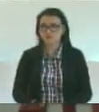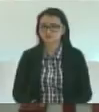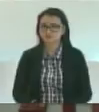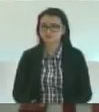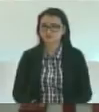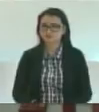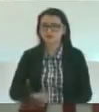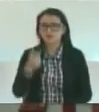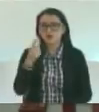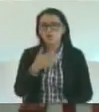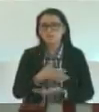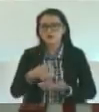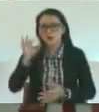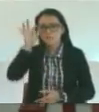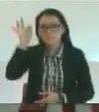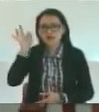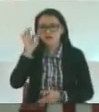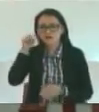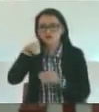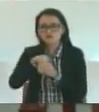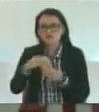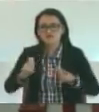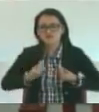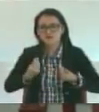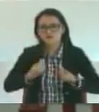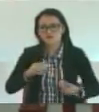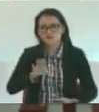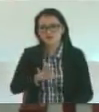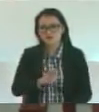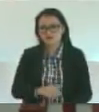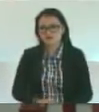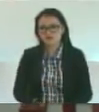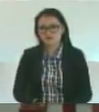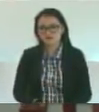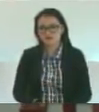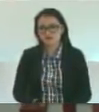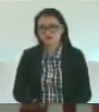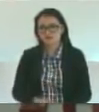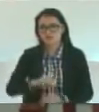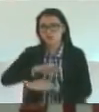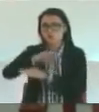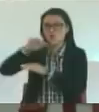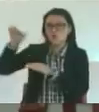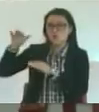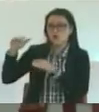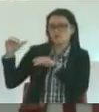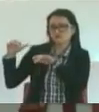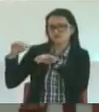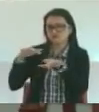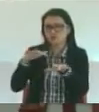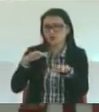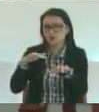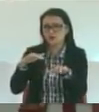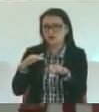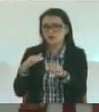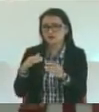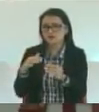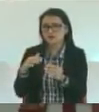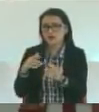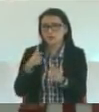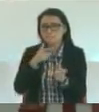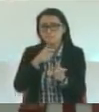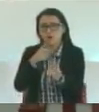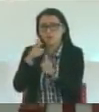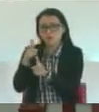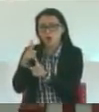Más de 1 millón de palestinos viven allí. Y desde los muros del campo de concentración de Gaza hicieron una matanza con